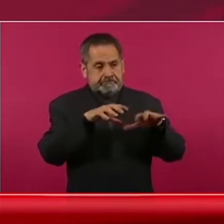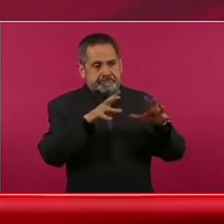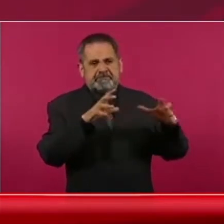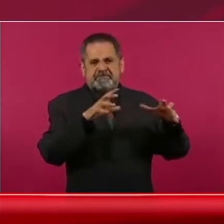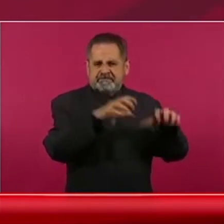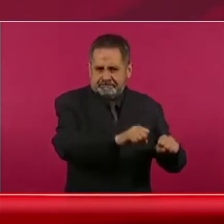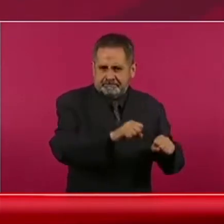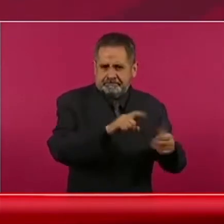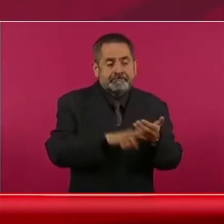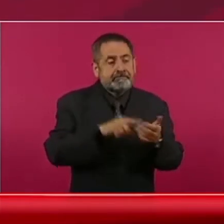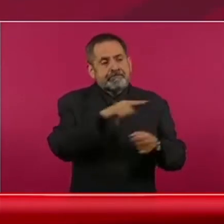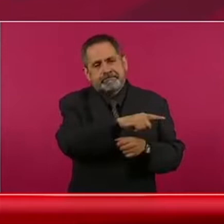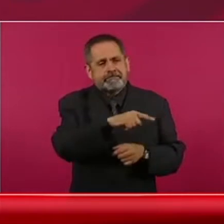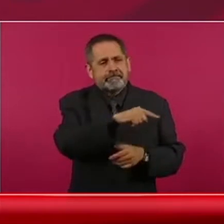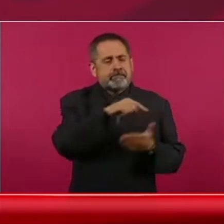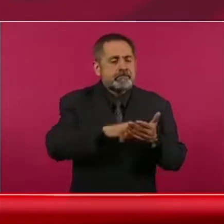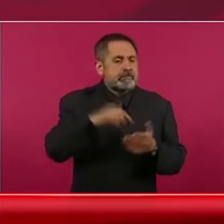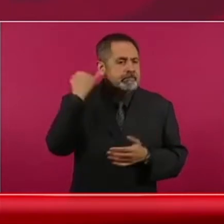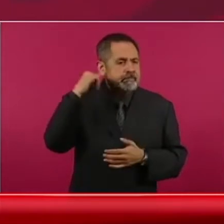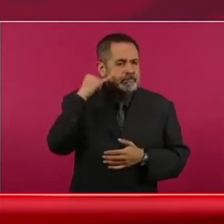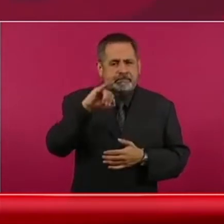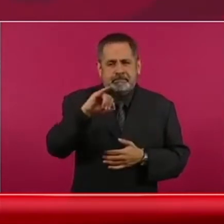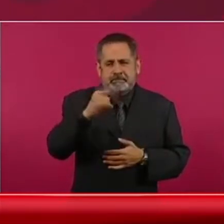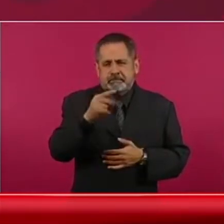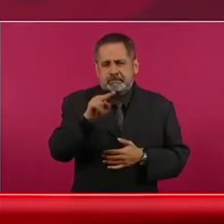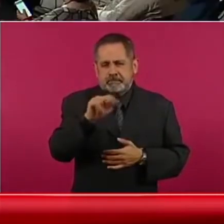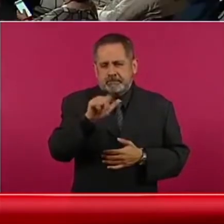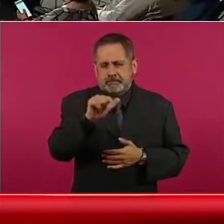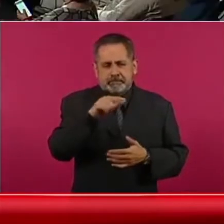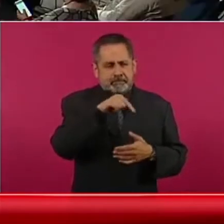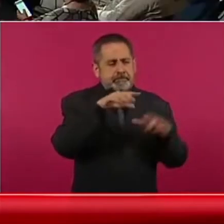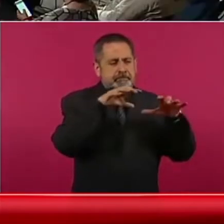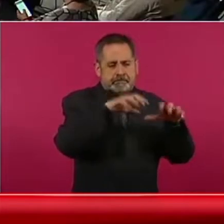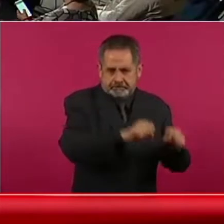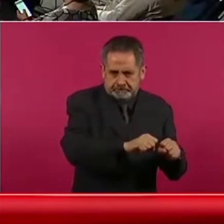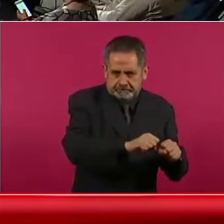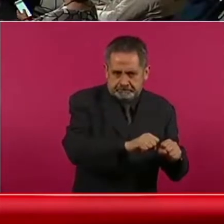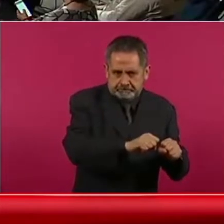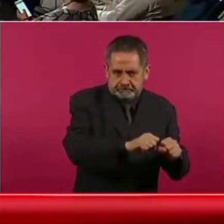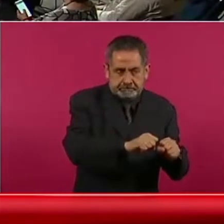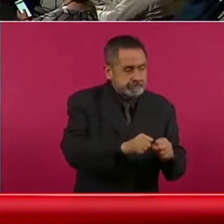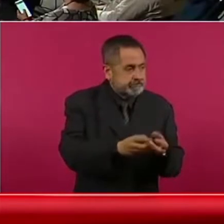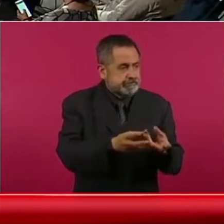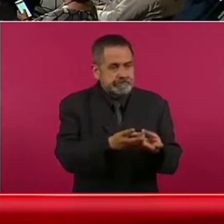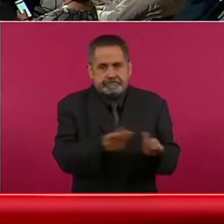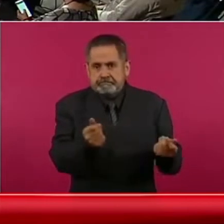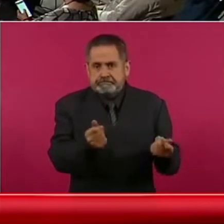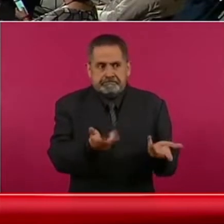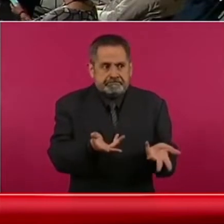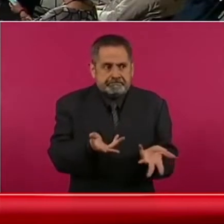Iguala y la desaparición